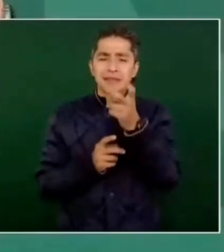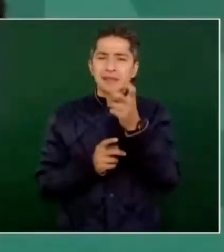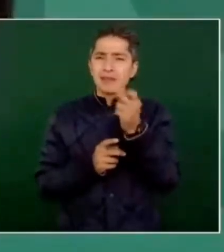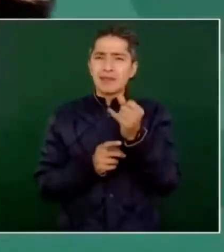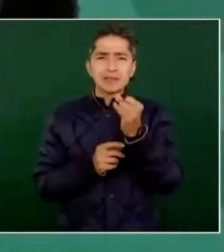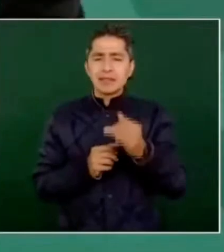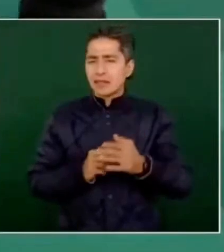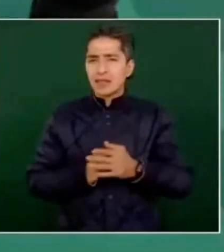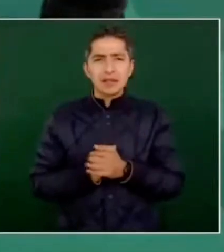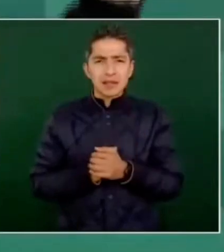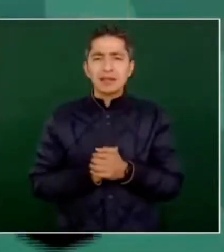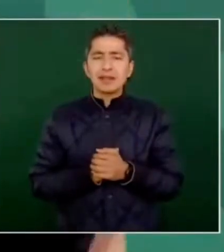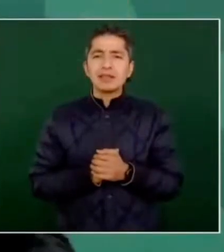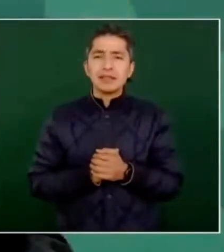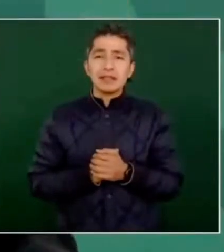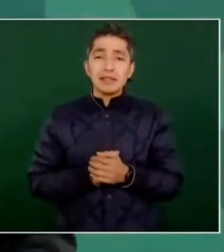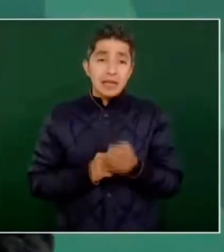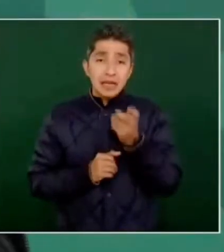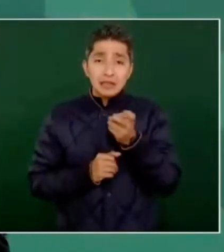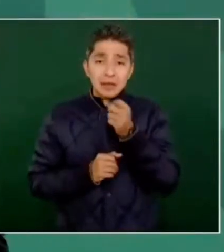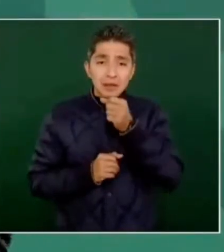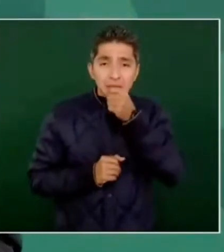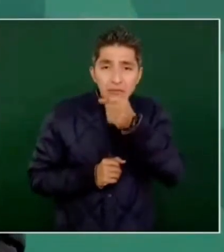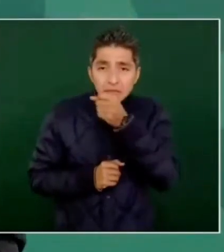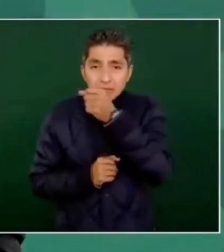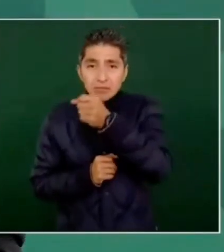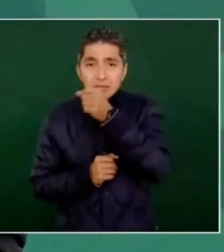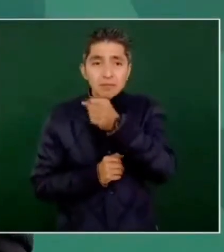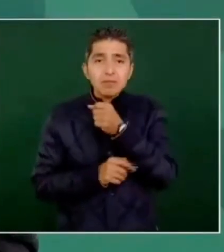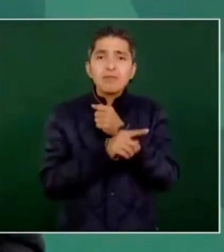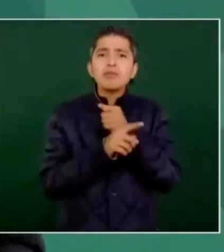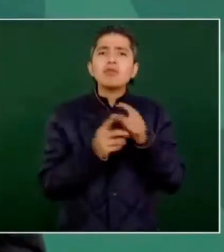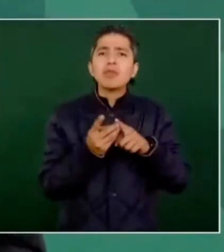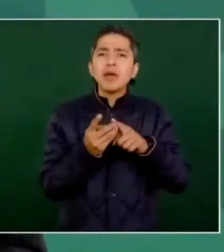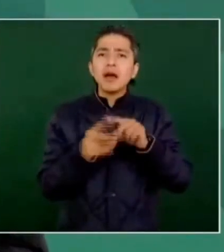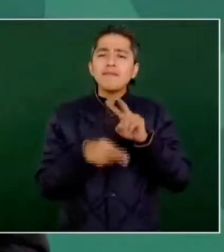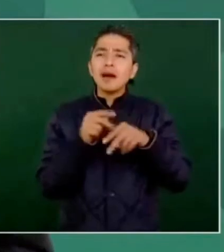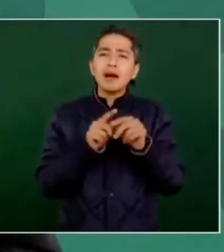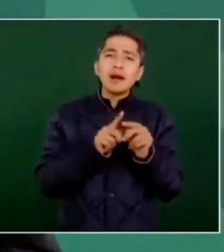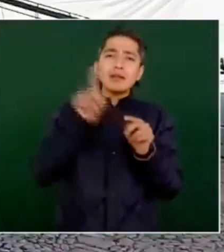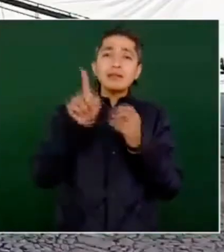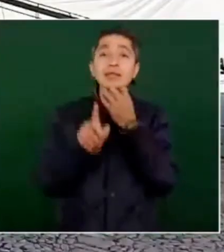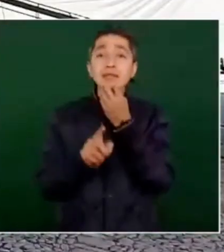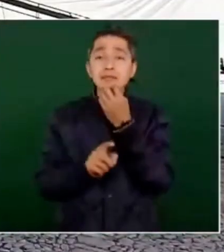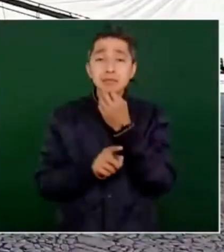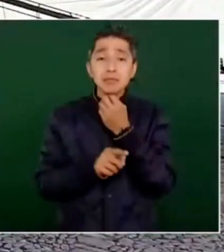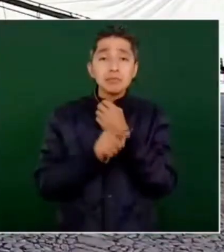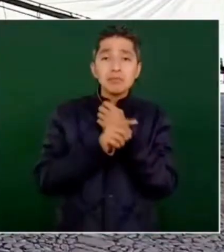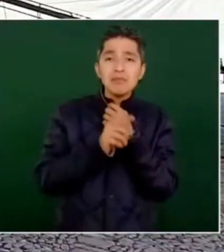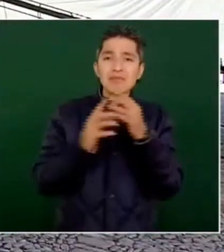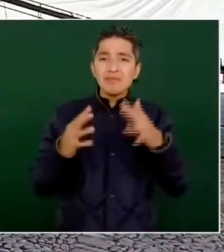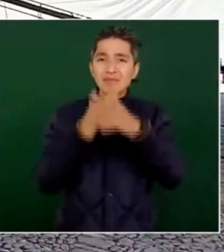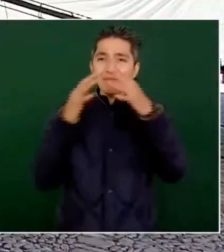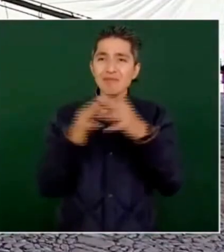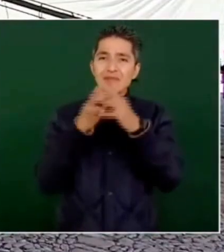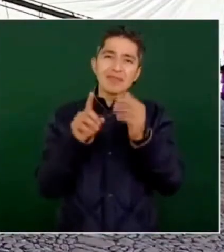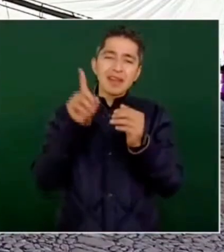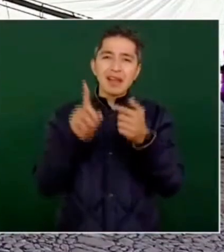Incluso él andaba, este periodista, supe, en Israel, cubriendo lo de la guerra en